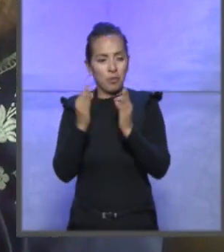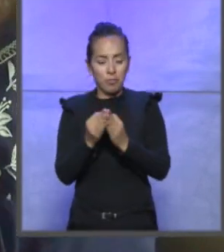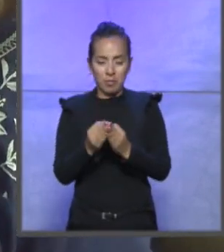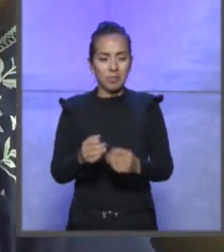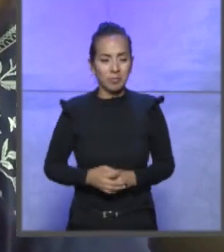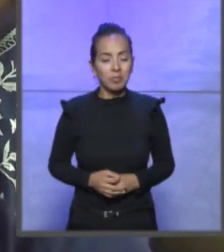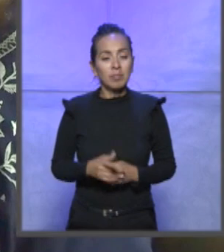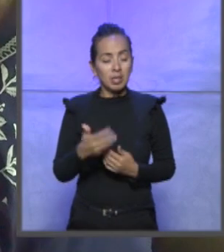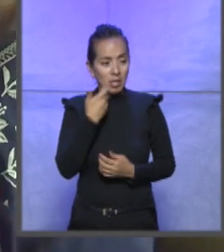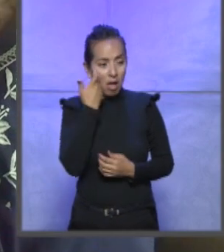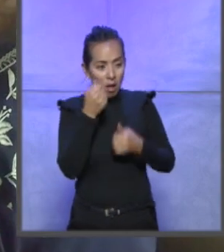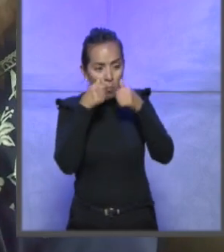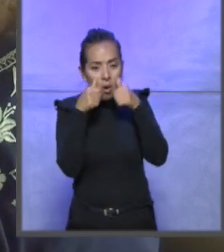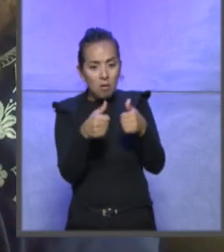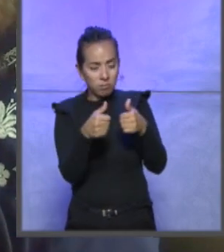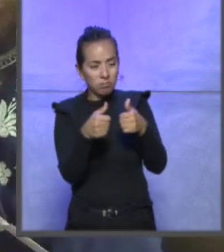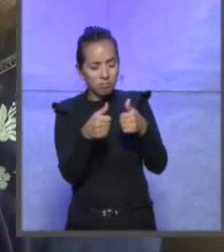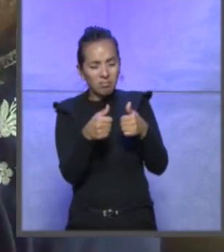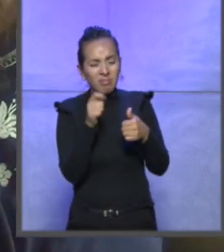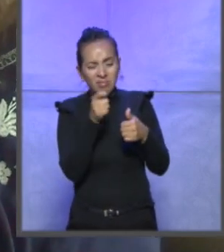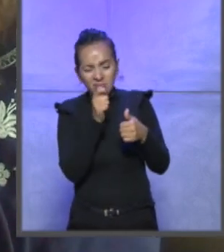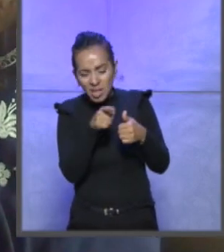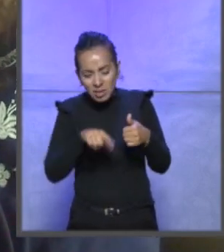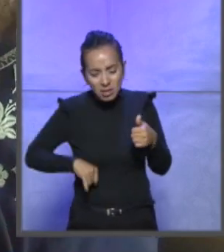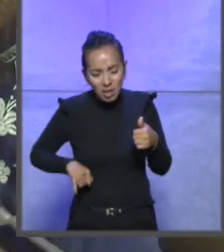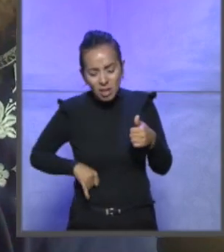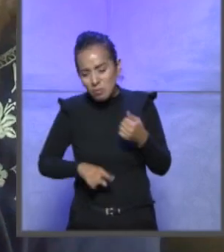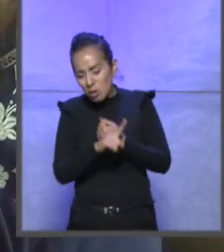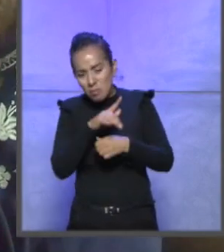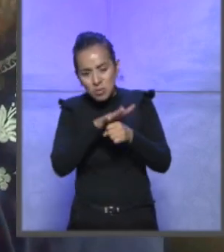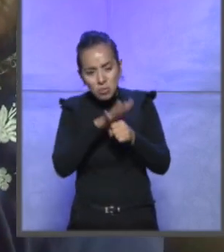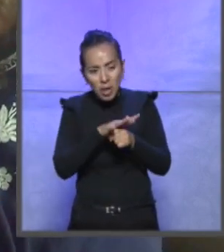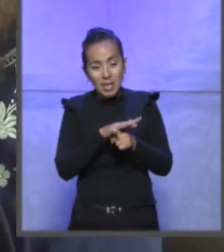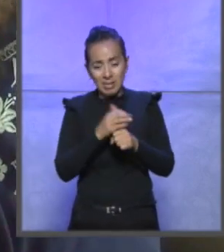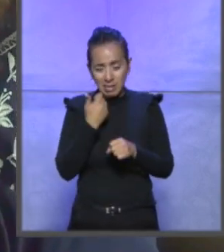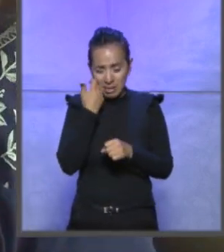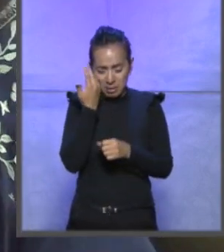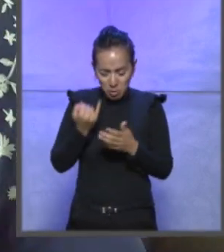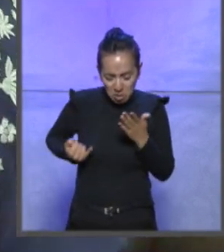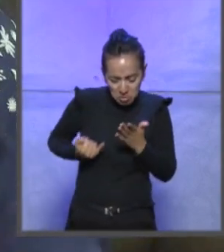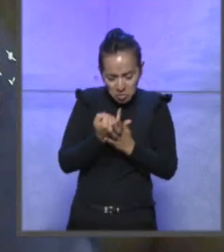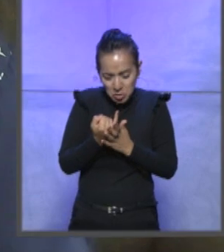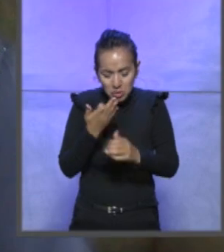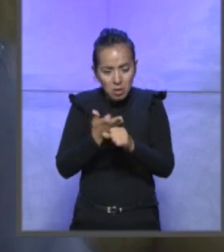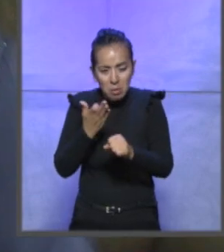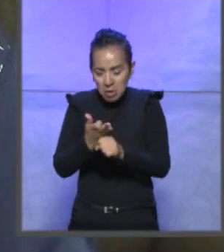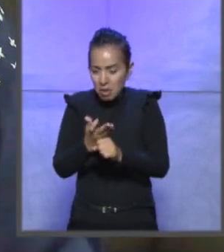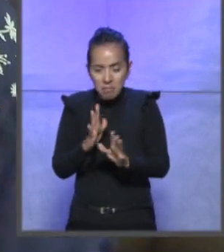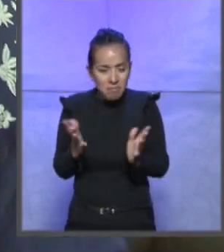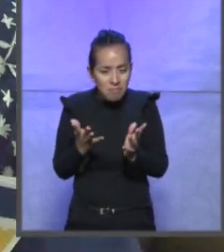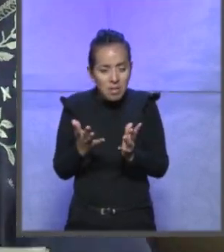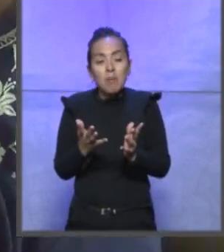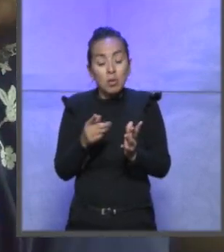posible. Queremos escucharles, queremos que las decisiones que ahorita estamos tomando les involucren a ustedes,